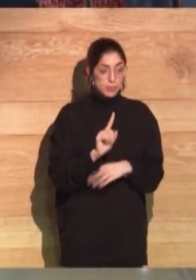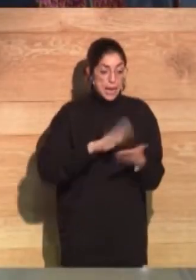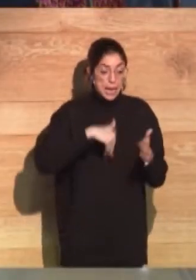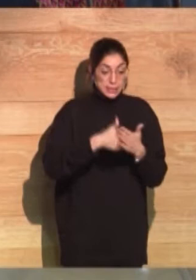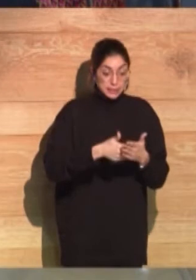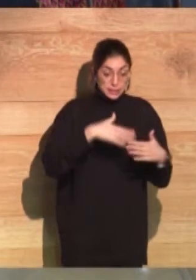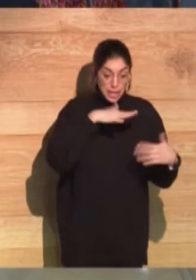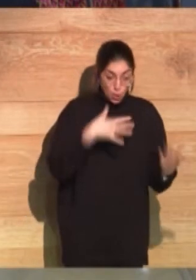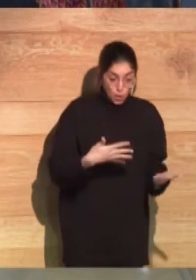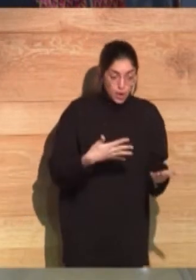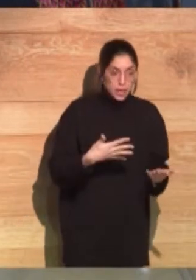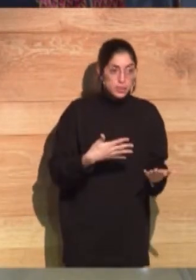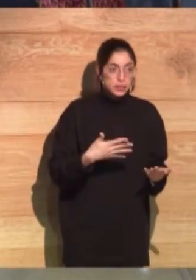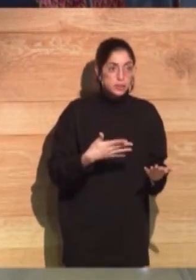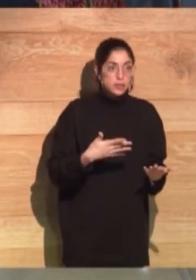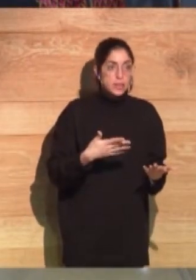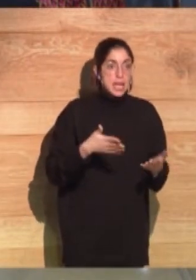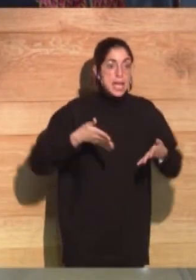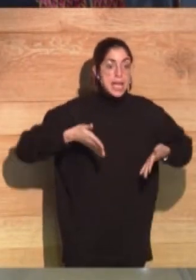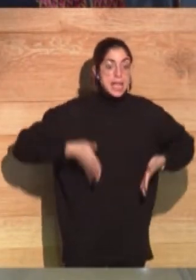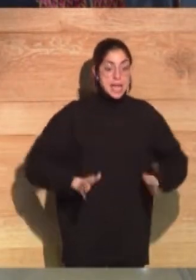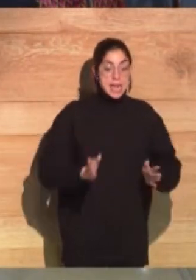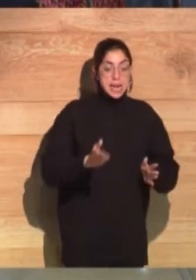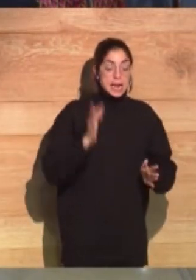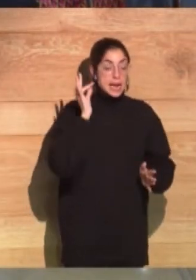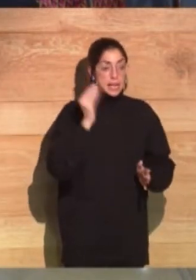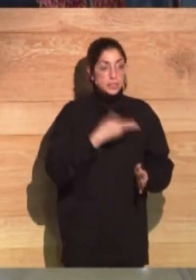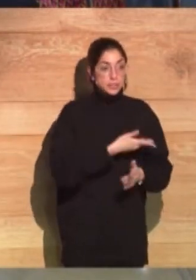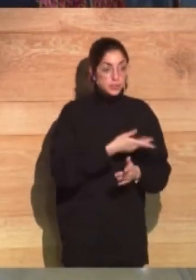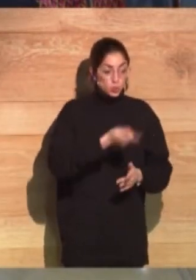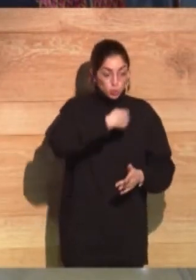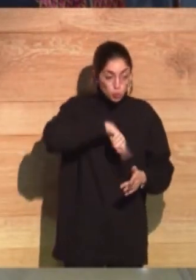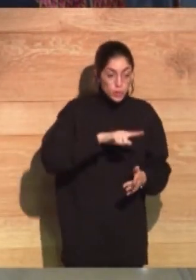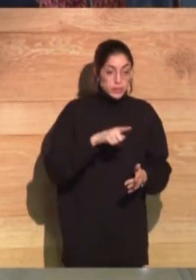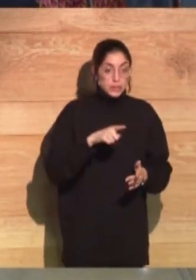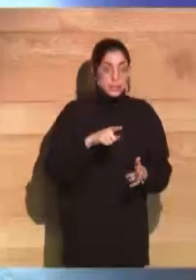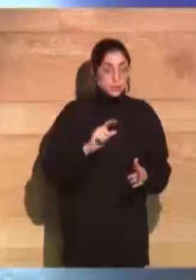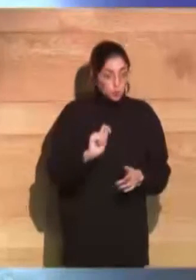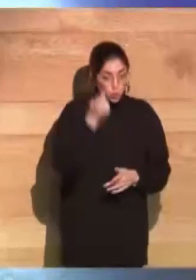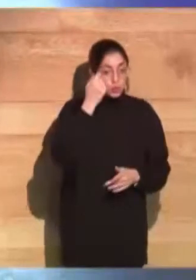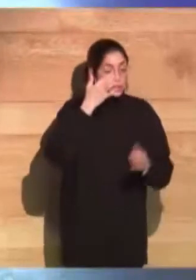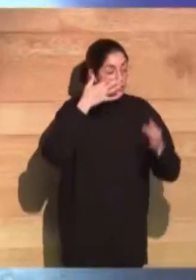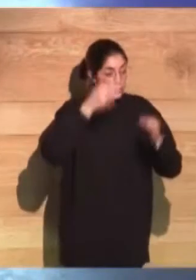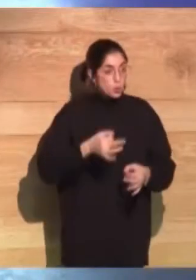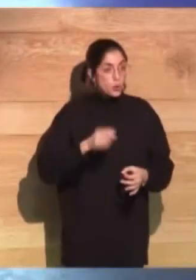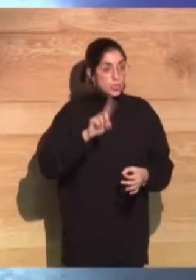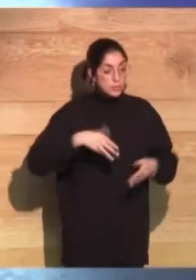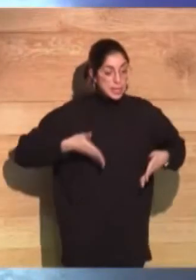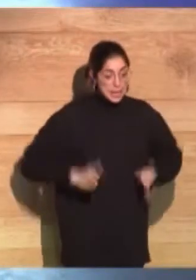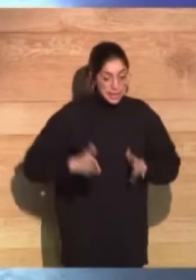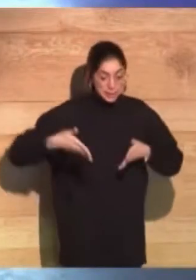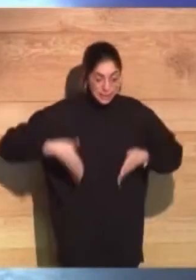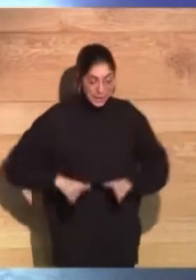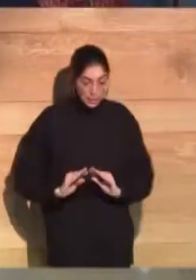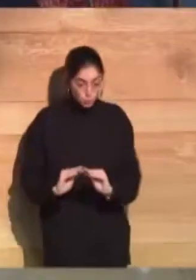será conseguido por nuestras hijas y por las hijas de nuestras hijas. Ellas